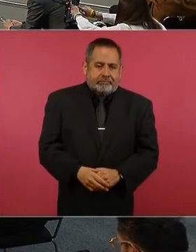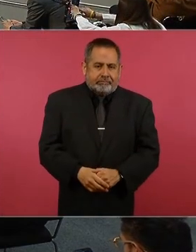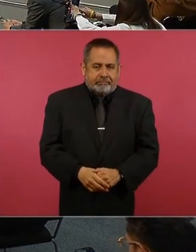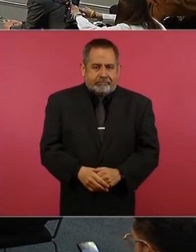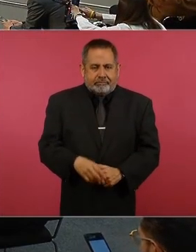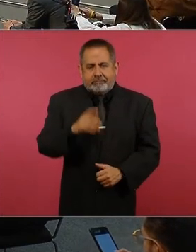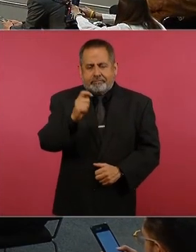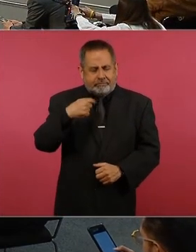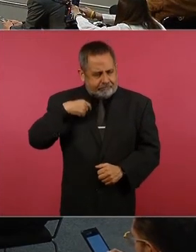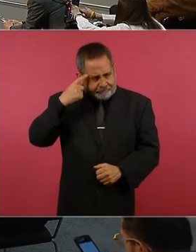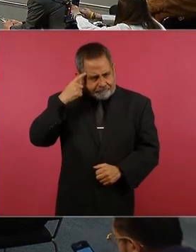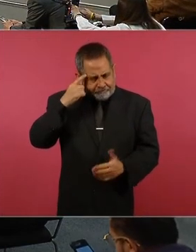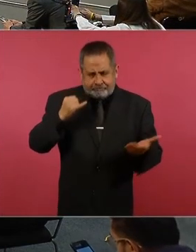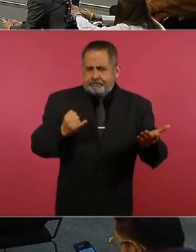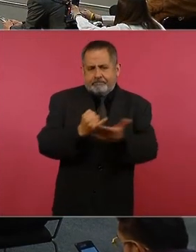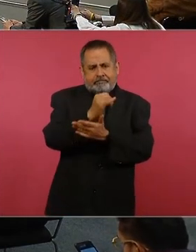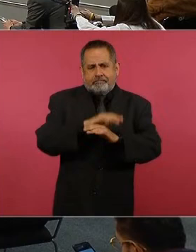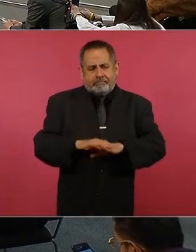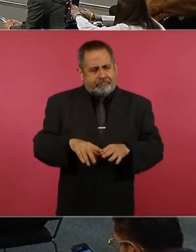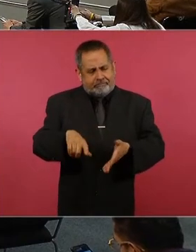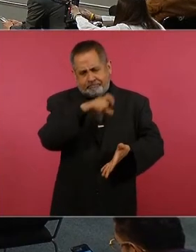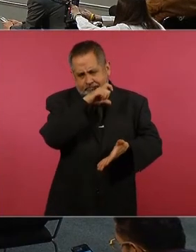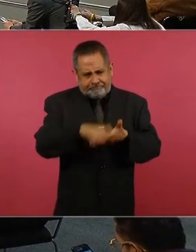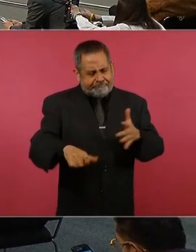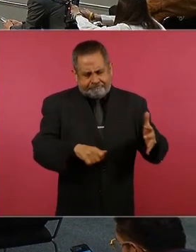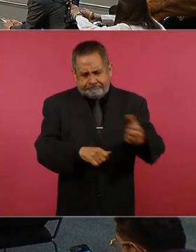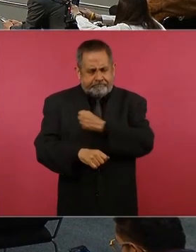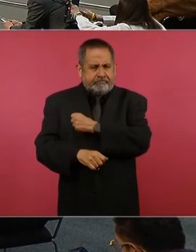Entonces, ¿qué decidimos? A comprar.